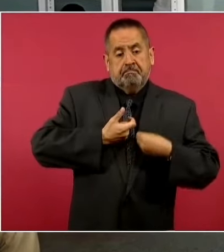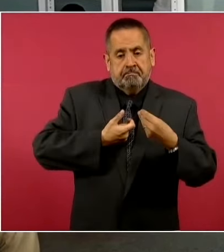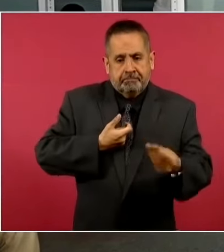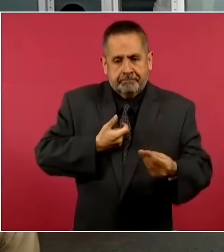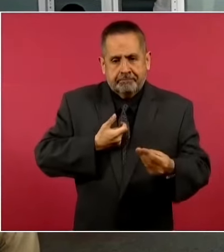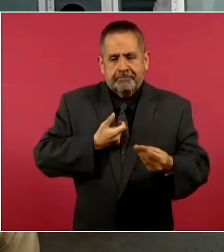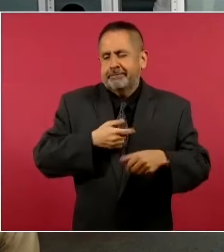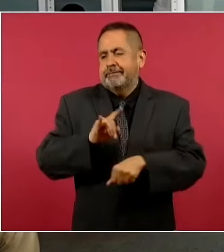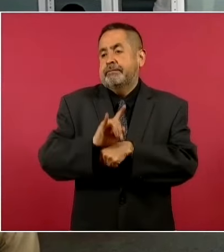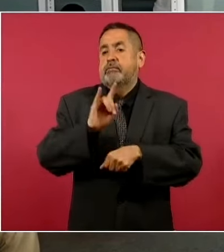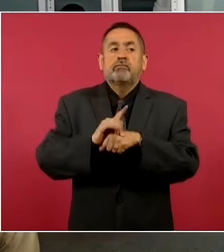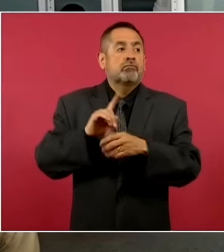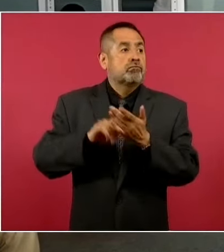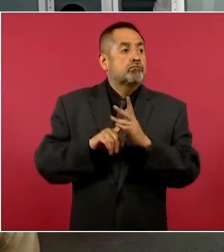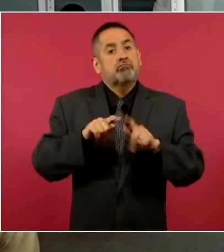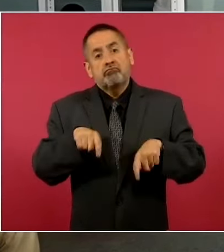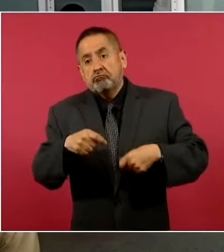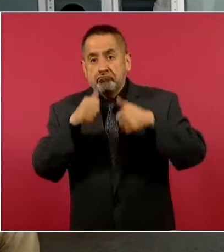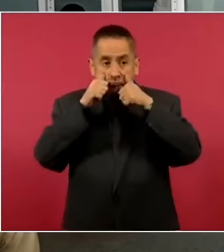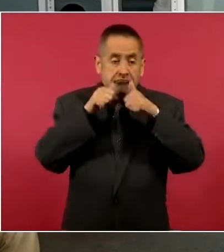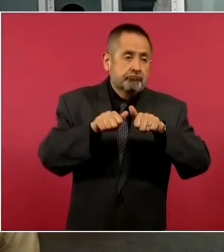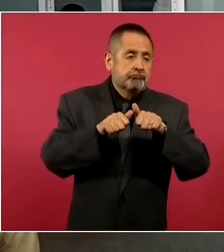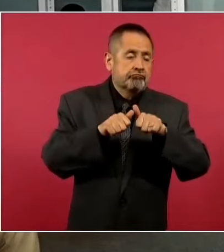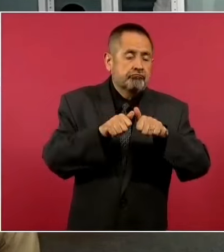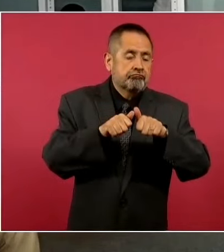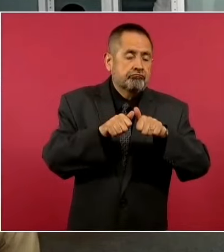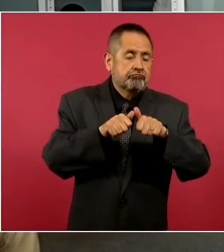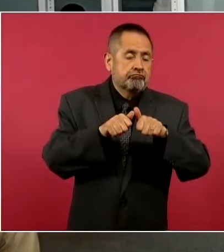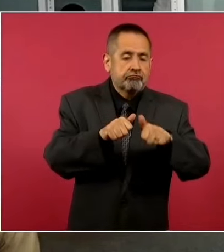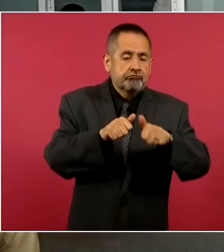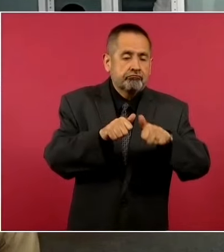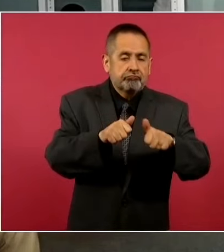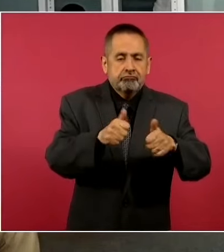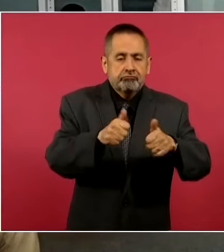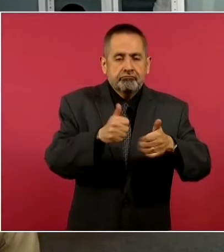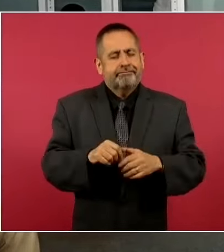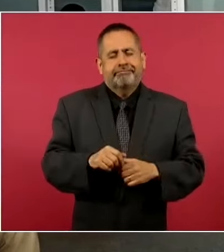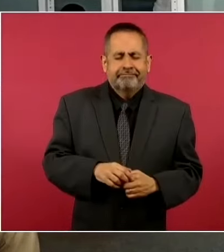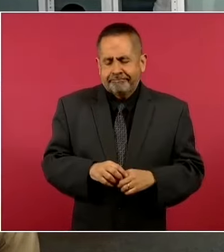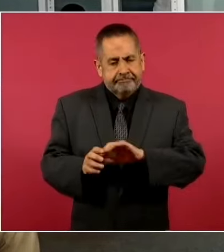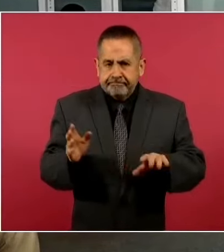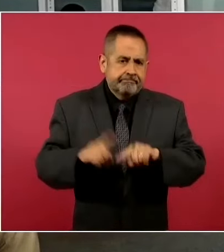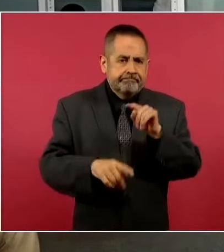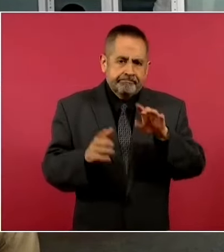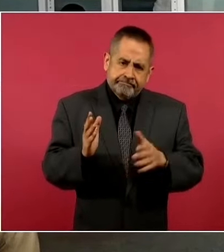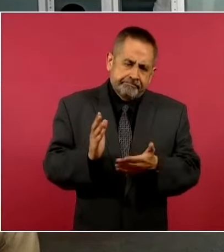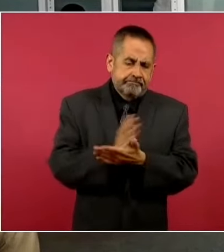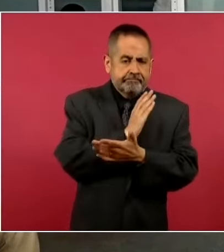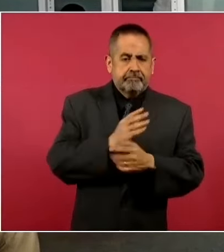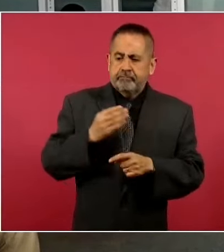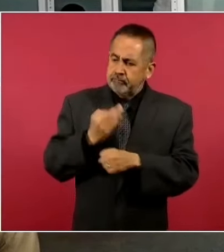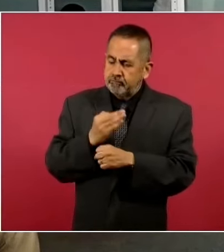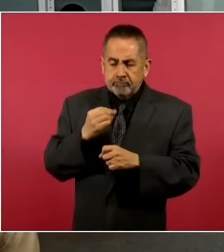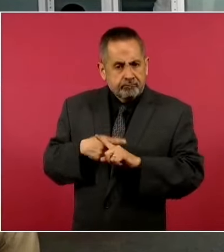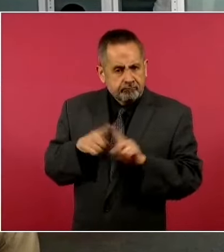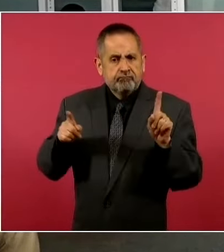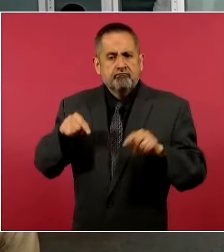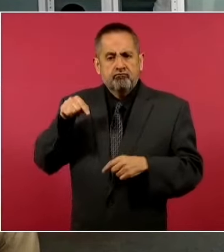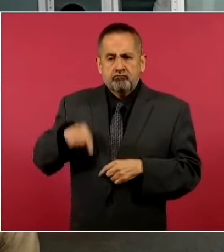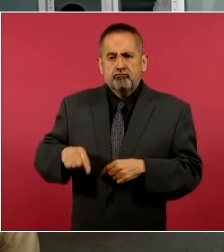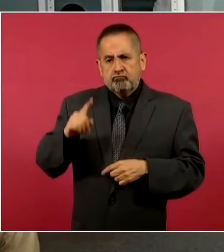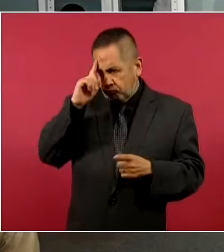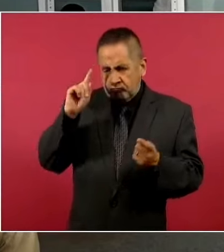terminaba simulando la atención médica, rotulando los hospitales. Esto no es un cambio de rótulo, como lo hemos dicho, es un cambio